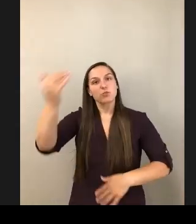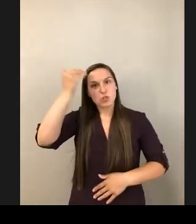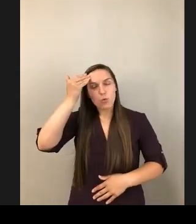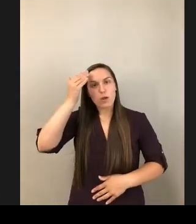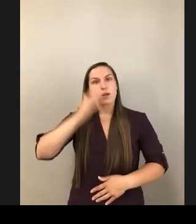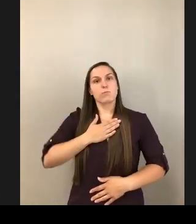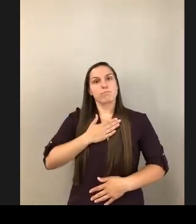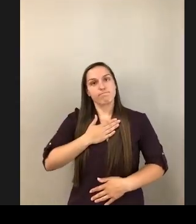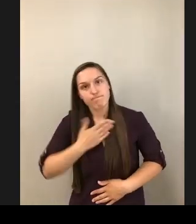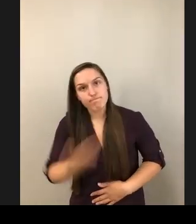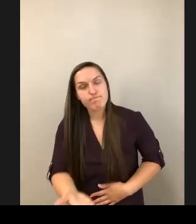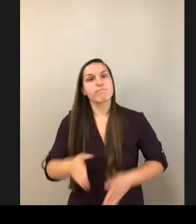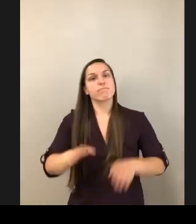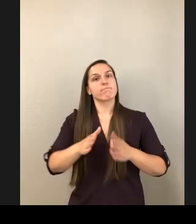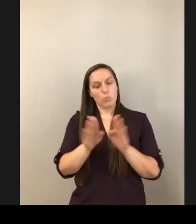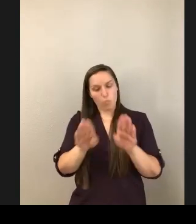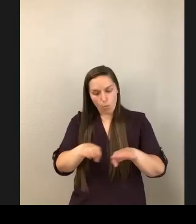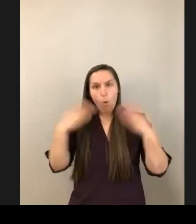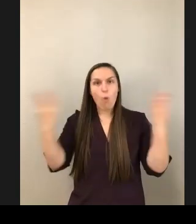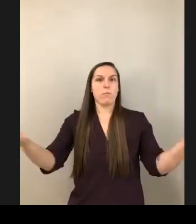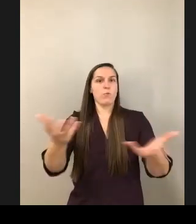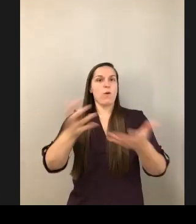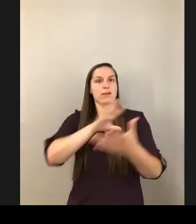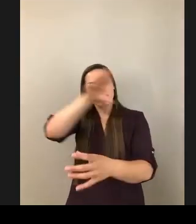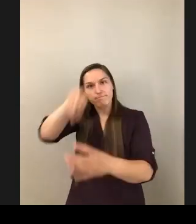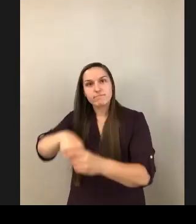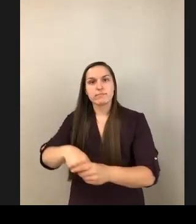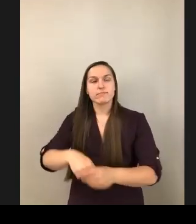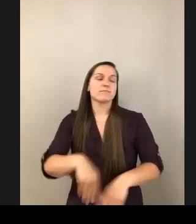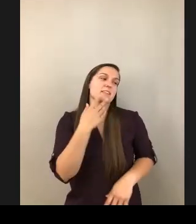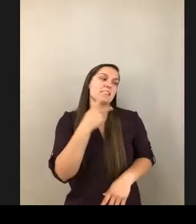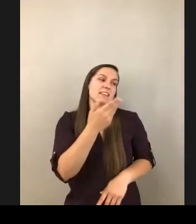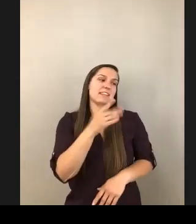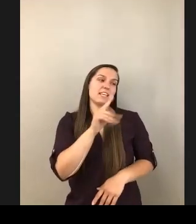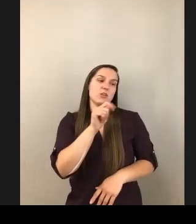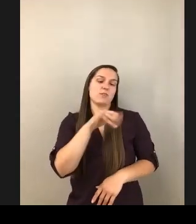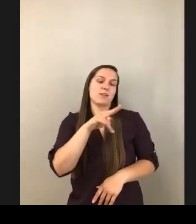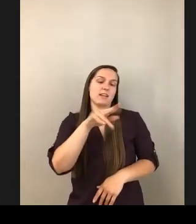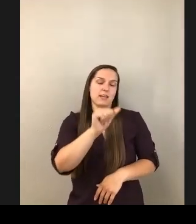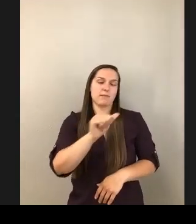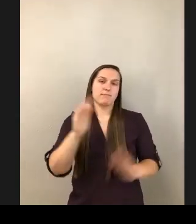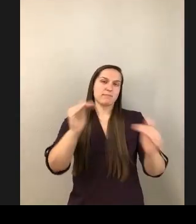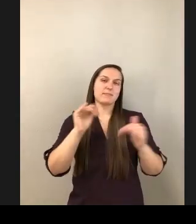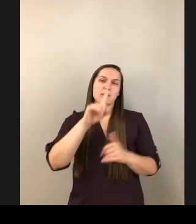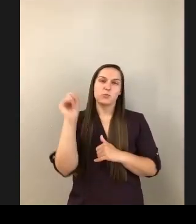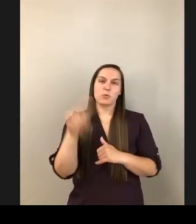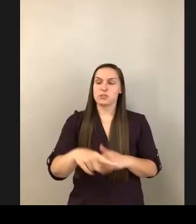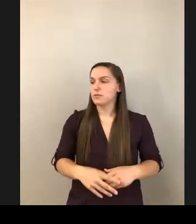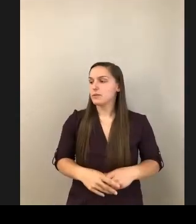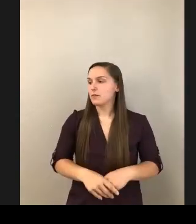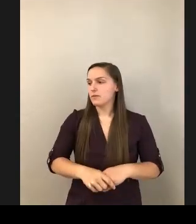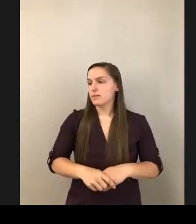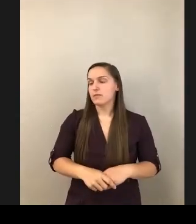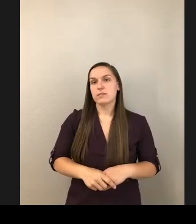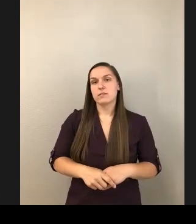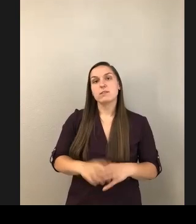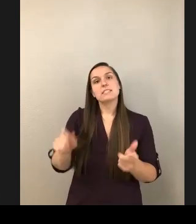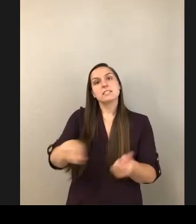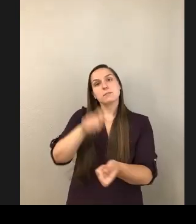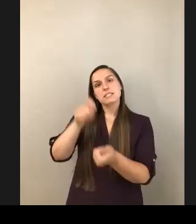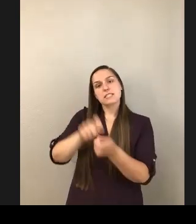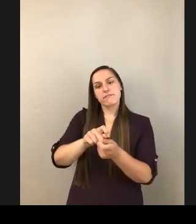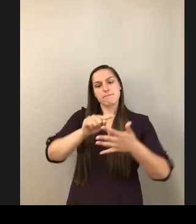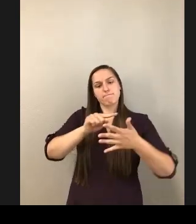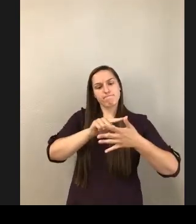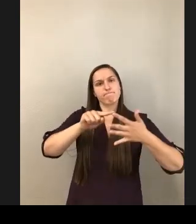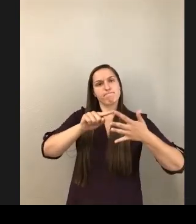y saber que hay una actitud abierta para escuchar. Gracias, Tania. Y la siguiente